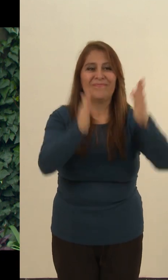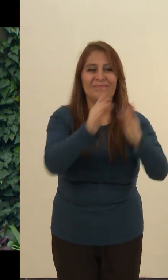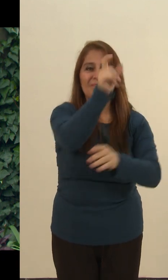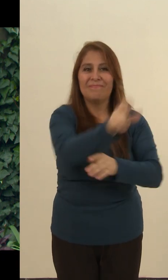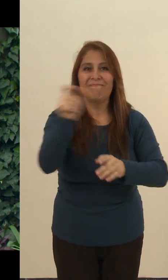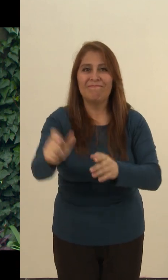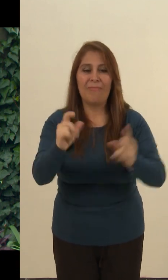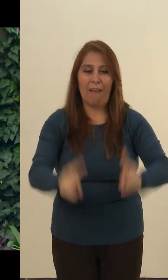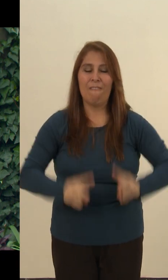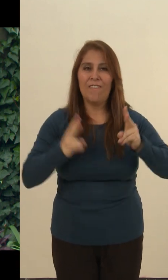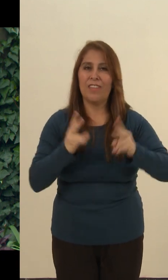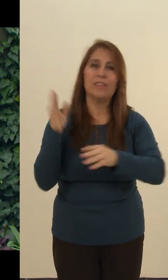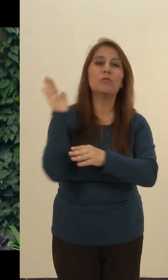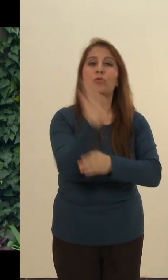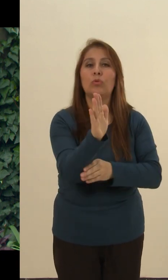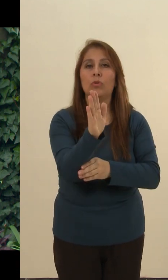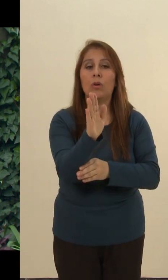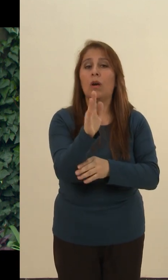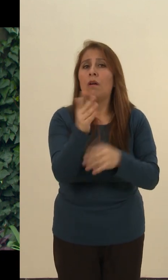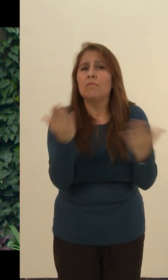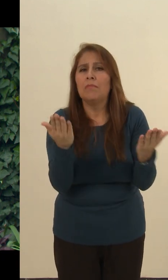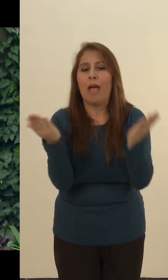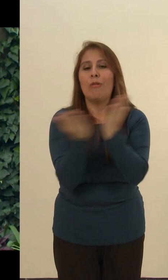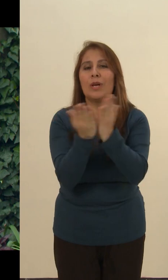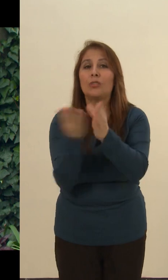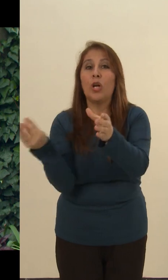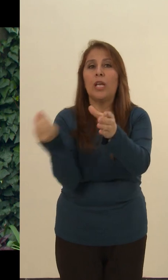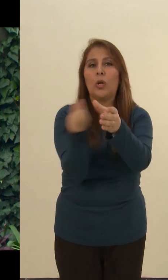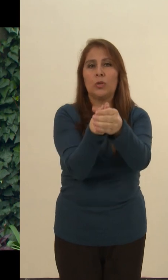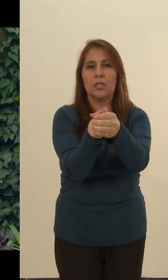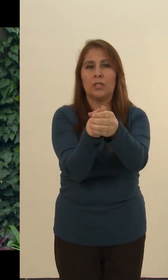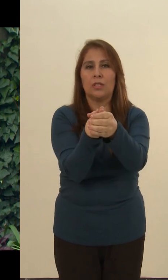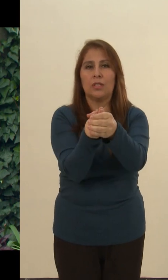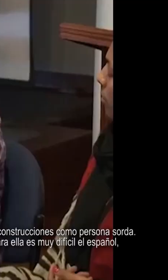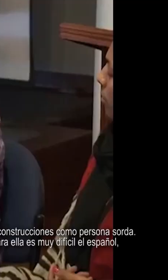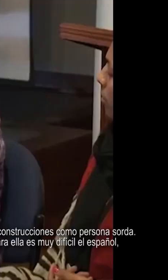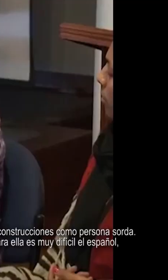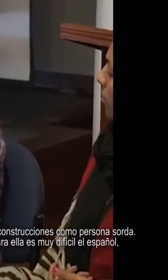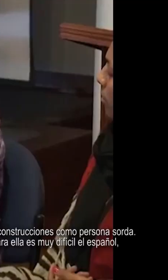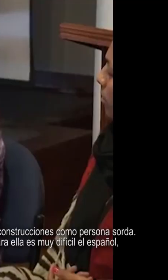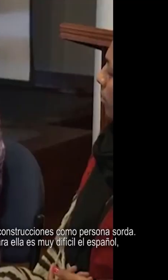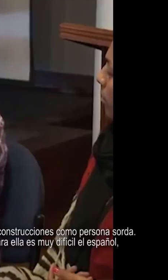atención debida en la educación incluyente.